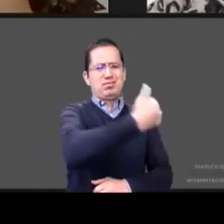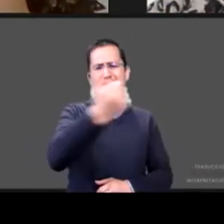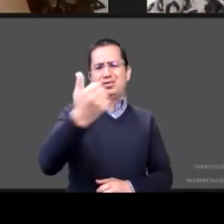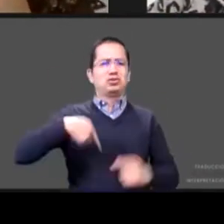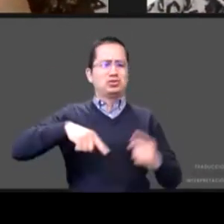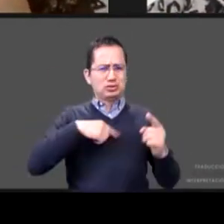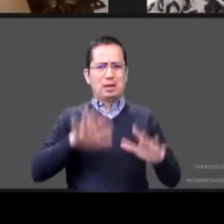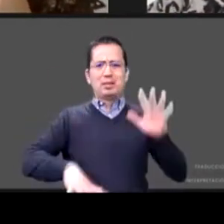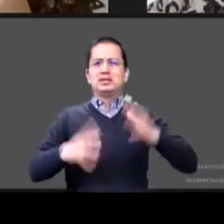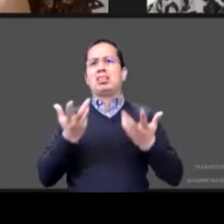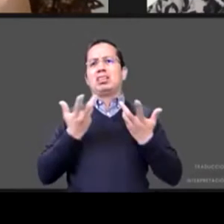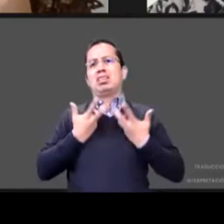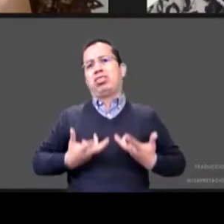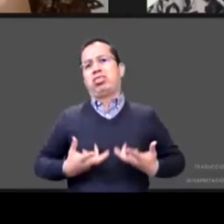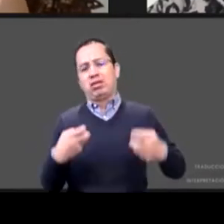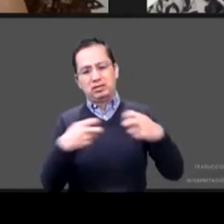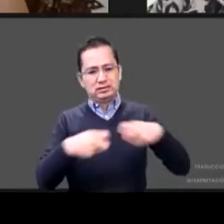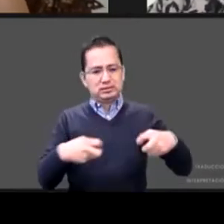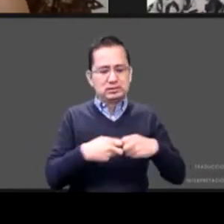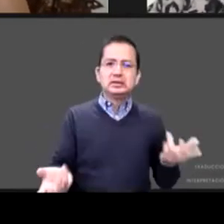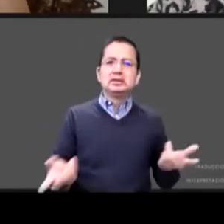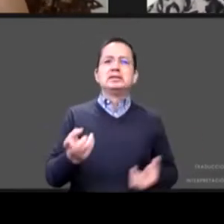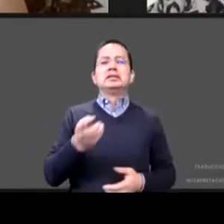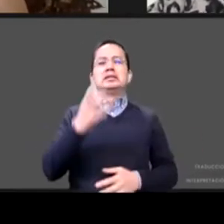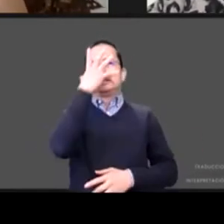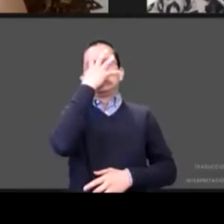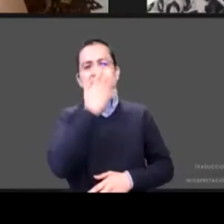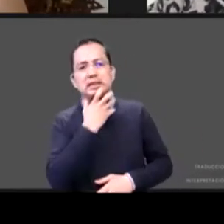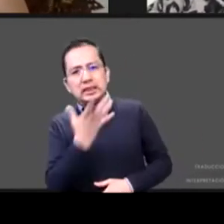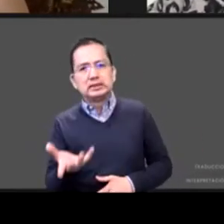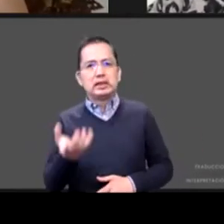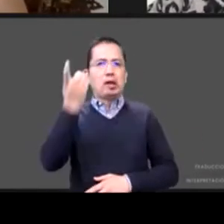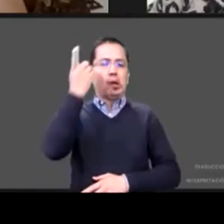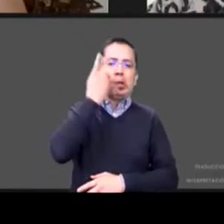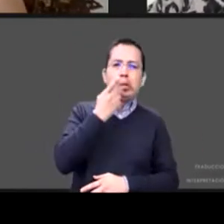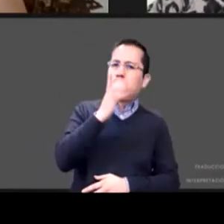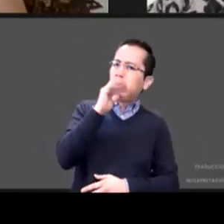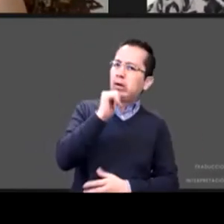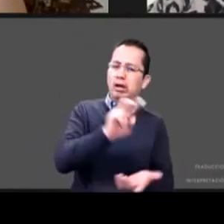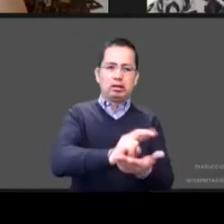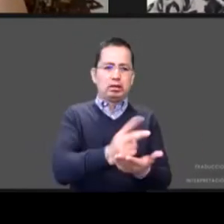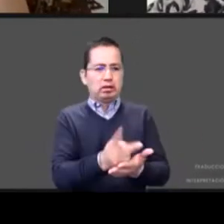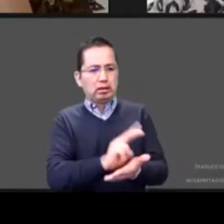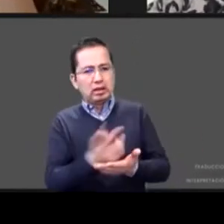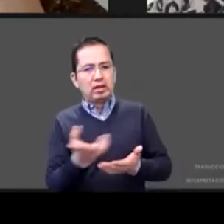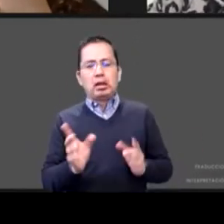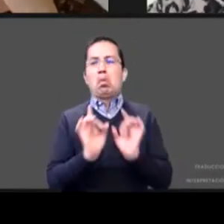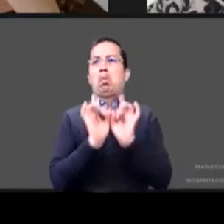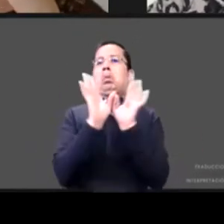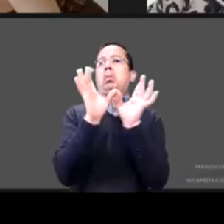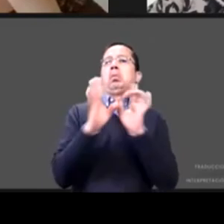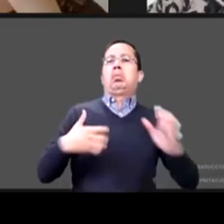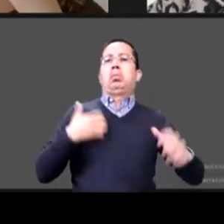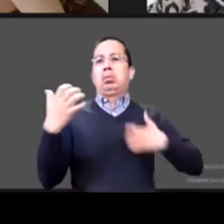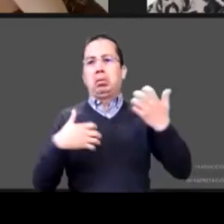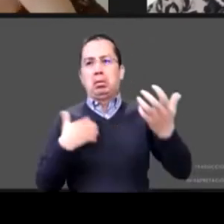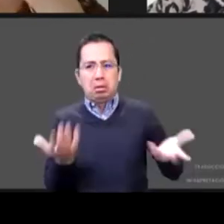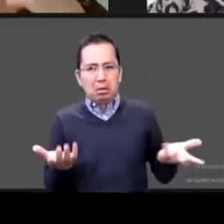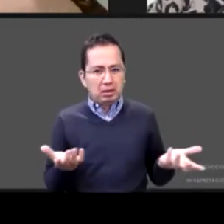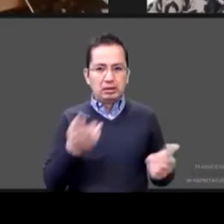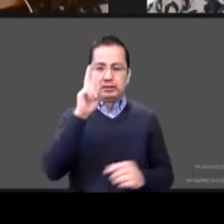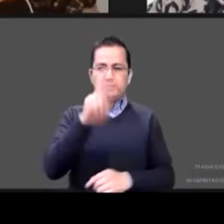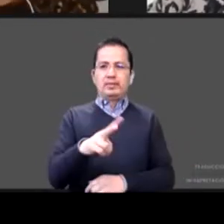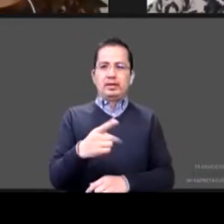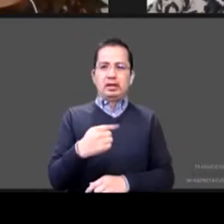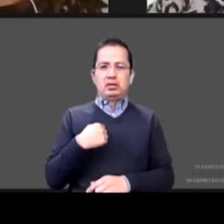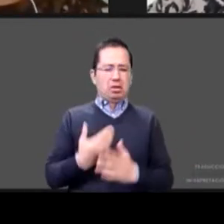depresión, de tristeza, insomnio, irritabilidad, hipersensibilidad. El otro día veía por ahí, no me acuerdo si era